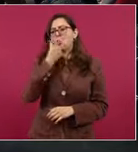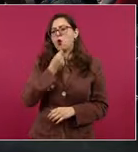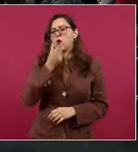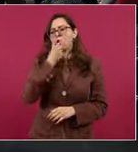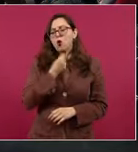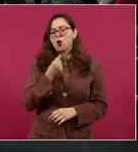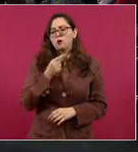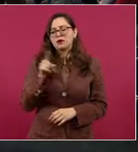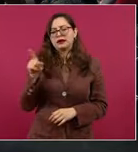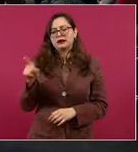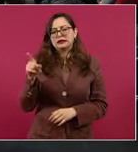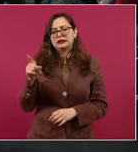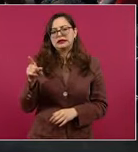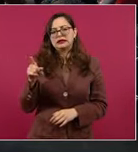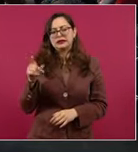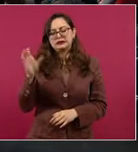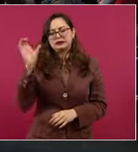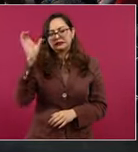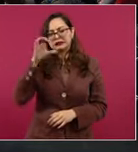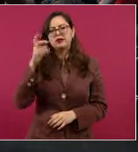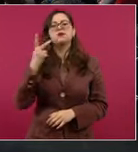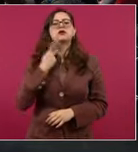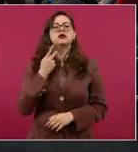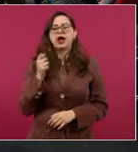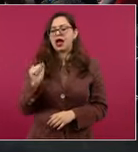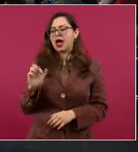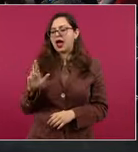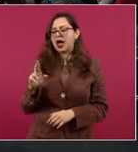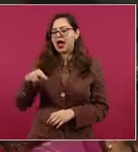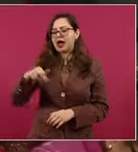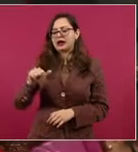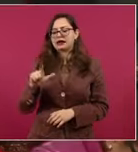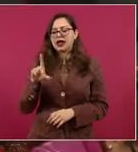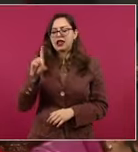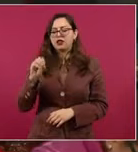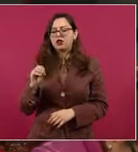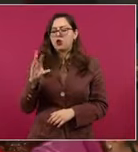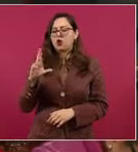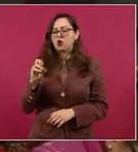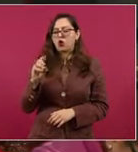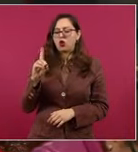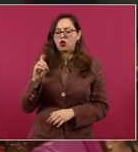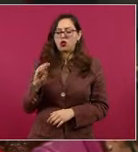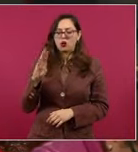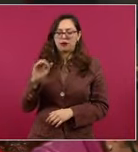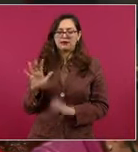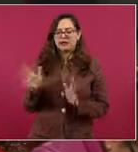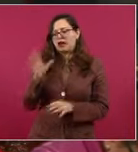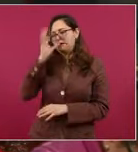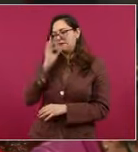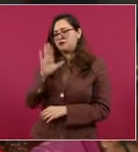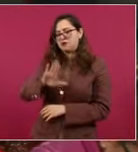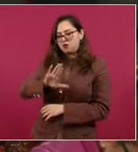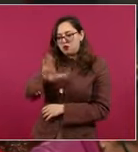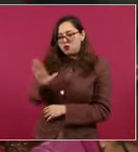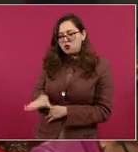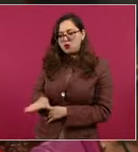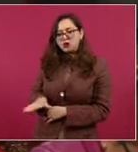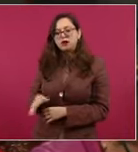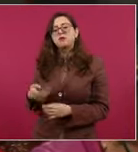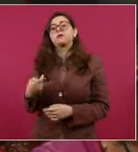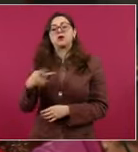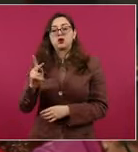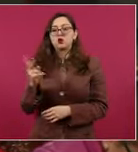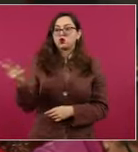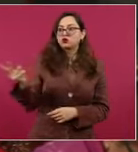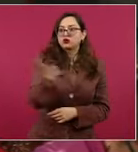en ciencia política Arnaldo Córdoba, quien le mencionaba en estas conversaciones que sostuvo, están grabadas ahí,